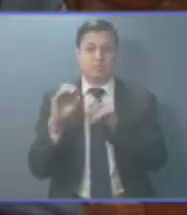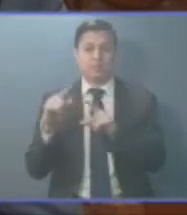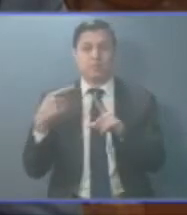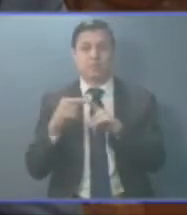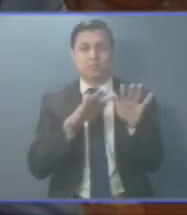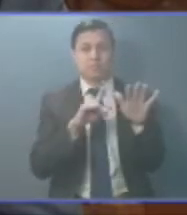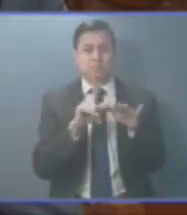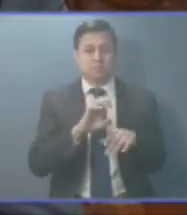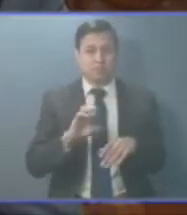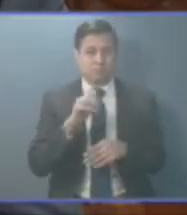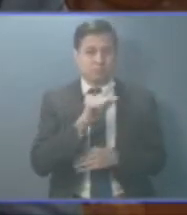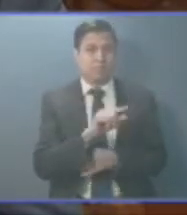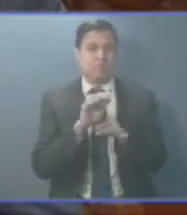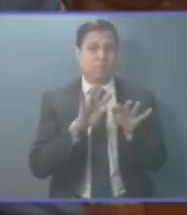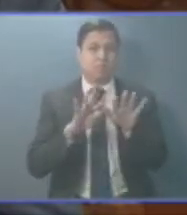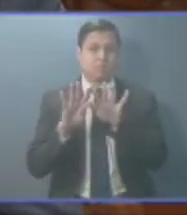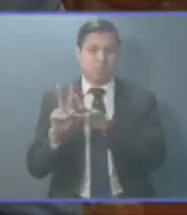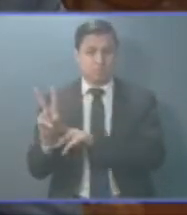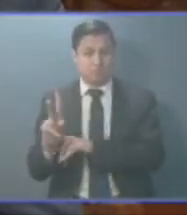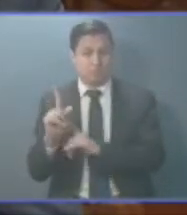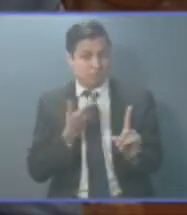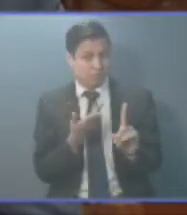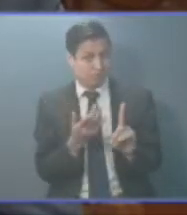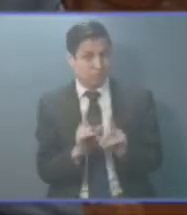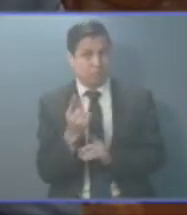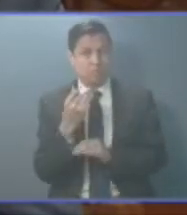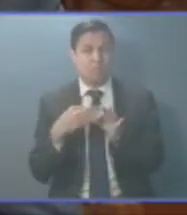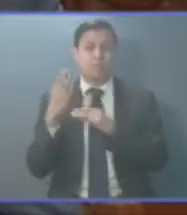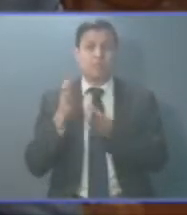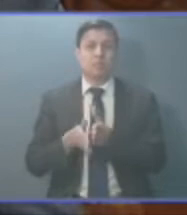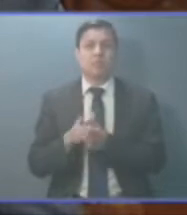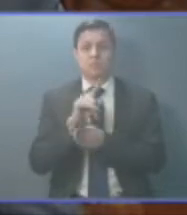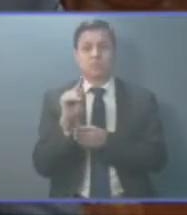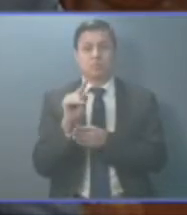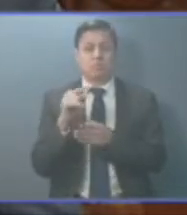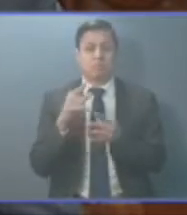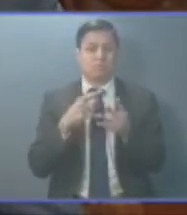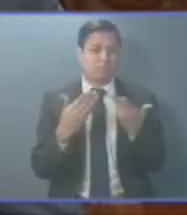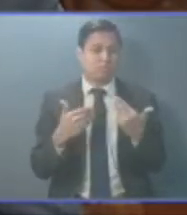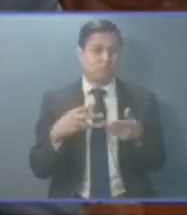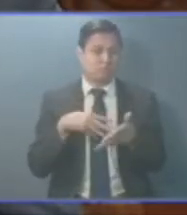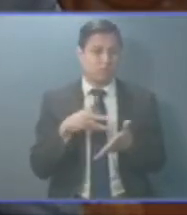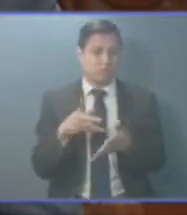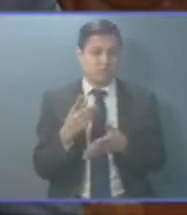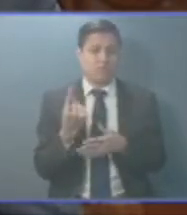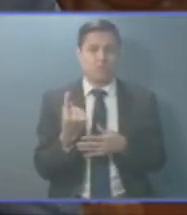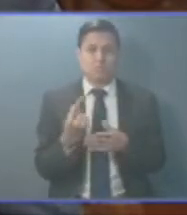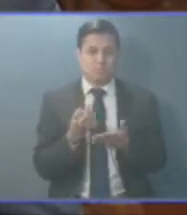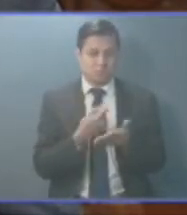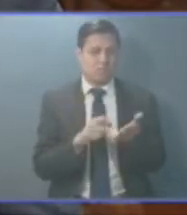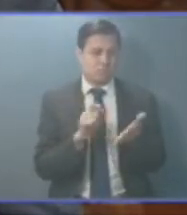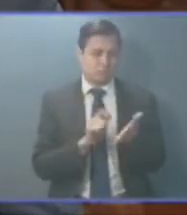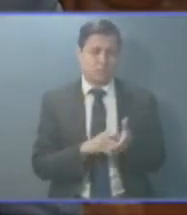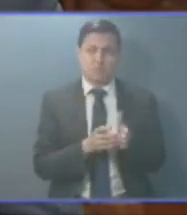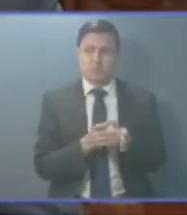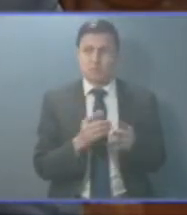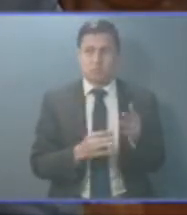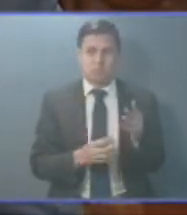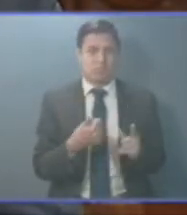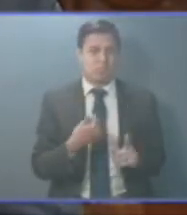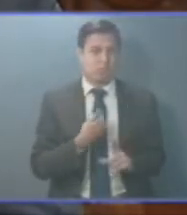de enero de 1992 como una institución de derecho público con personería